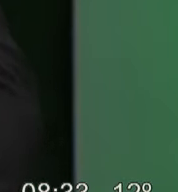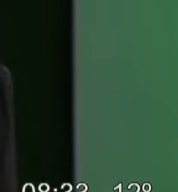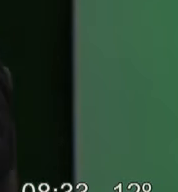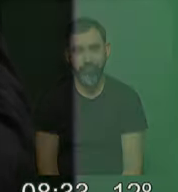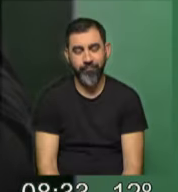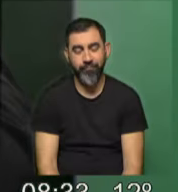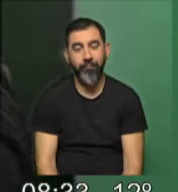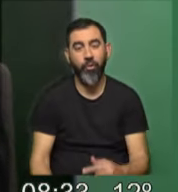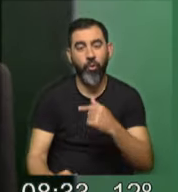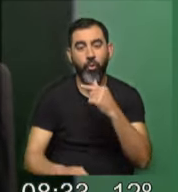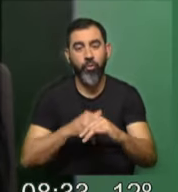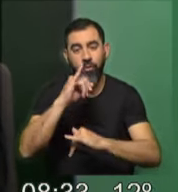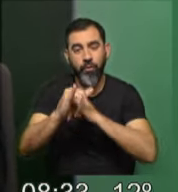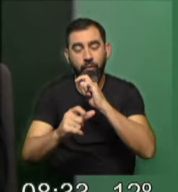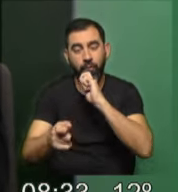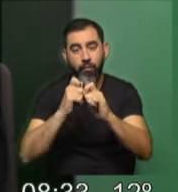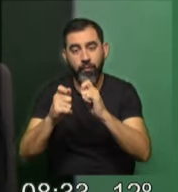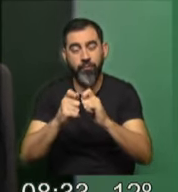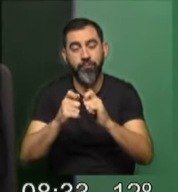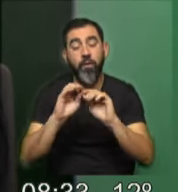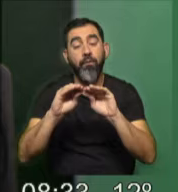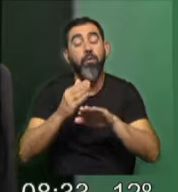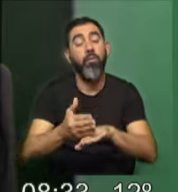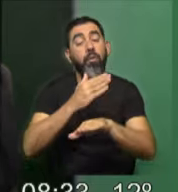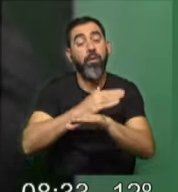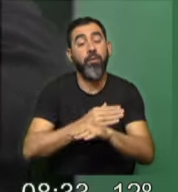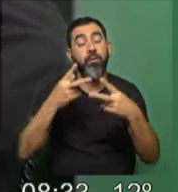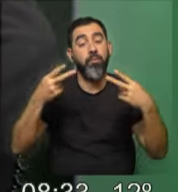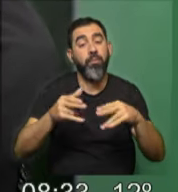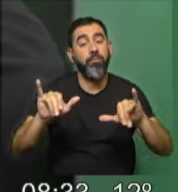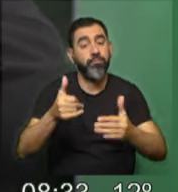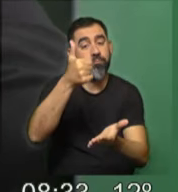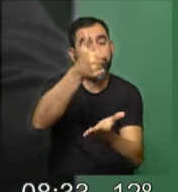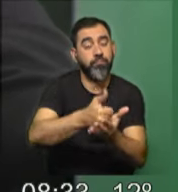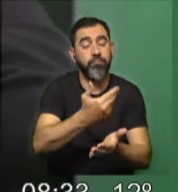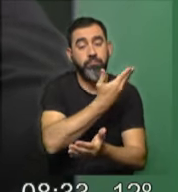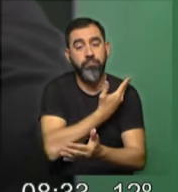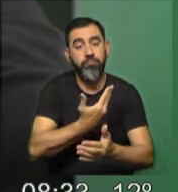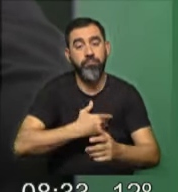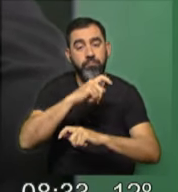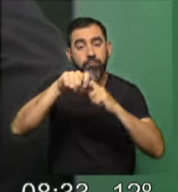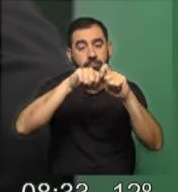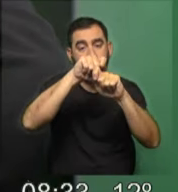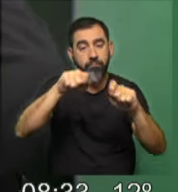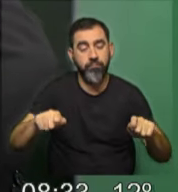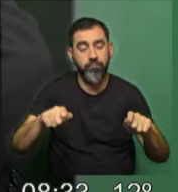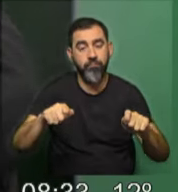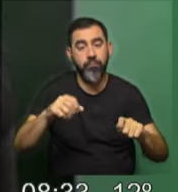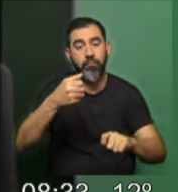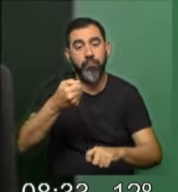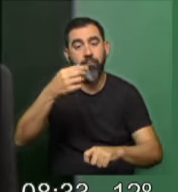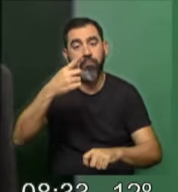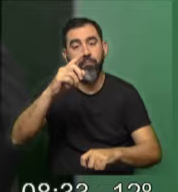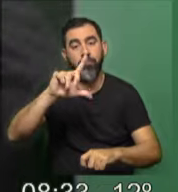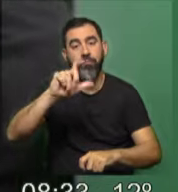señores seguimos en MP noticias segundo bloque y como habíamos anunciado antes de la pausa ya está con nosotros el presidente del dt Marcelo abdala